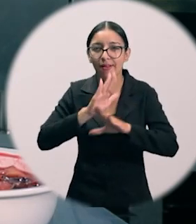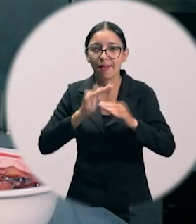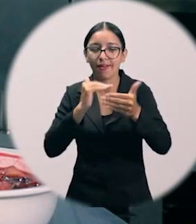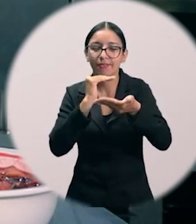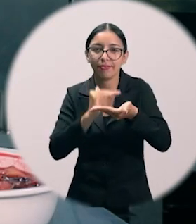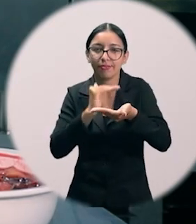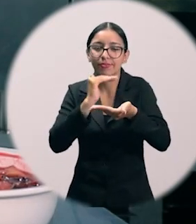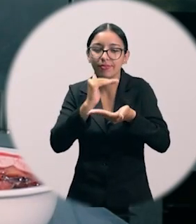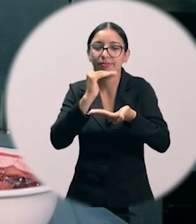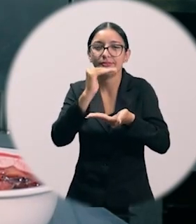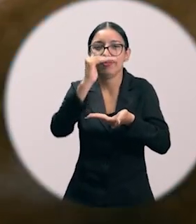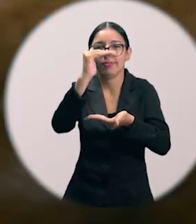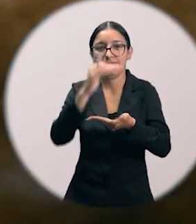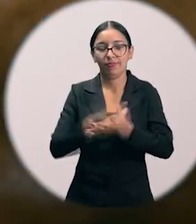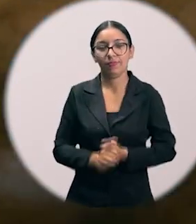preparación.